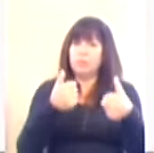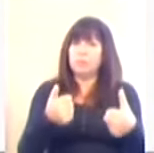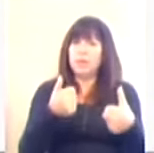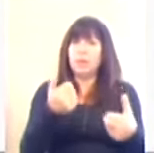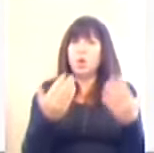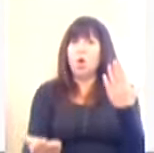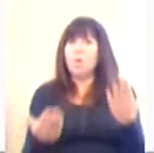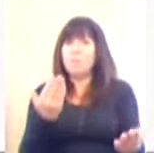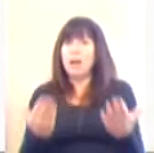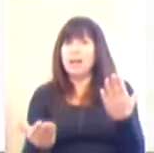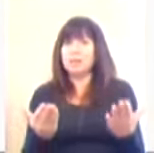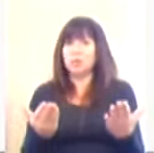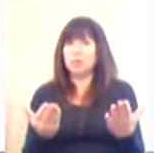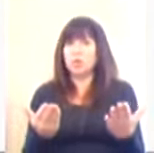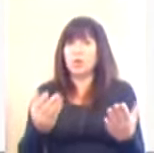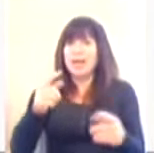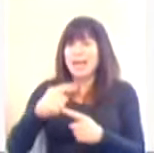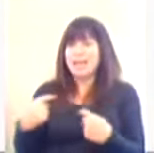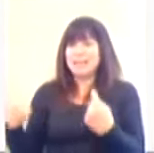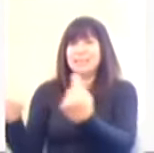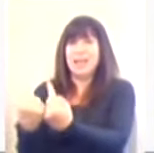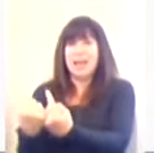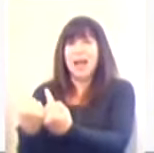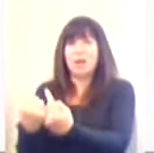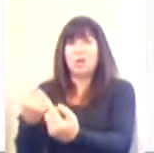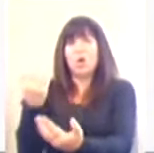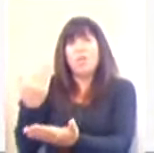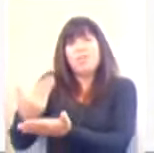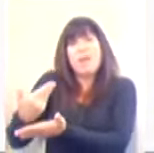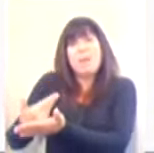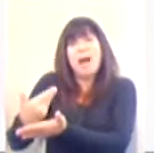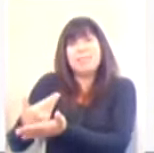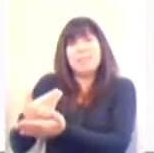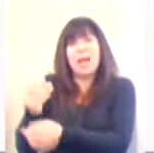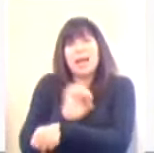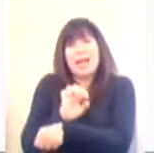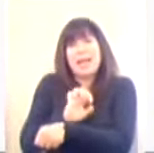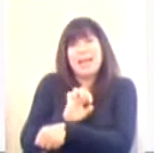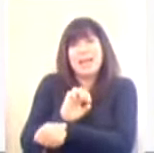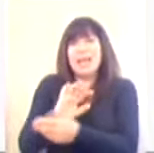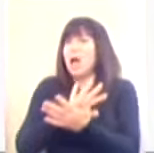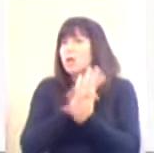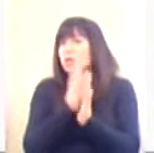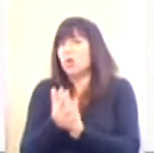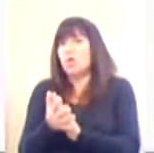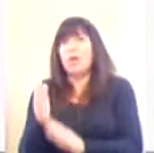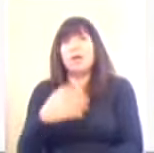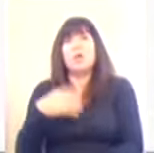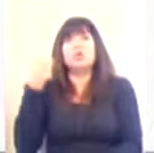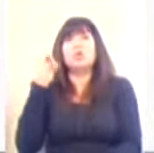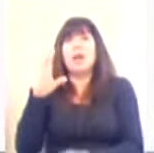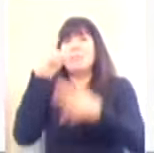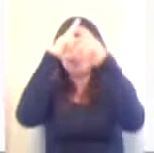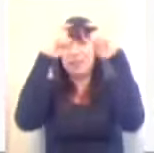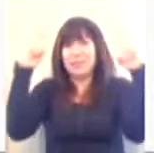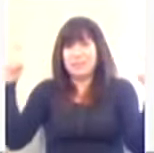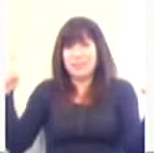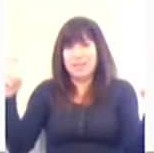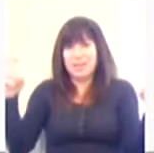con un escenario base, donde la demanda de energía de nuestro país, esto es toda la energía, no solamente la electricidad,